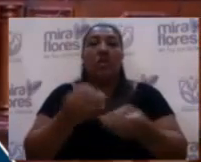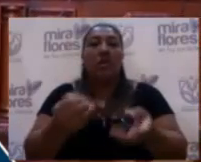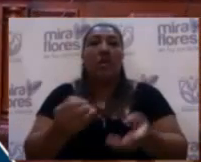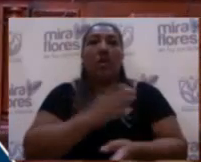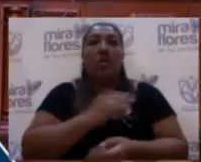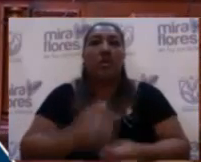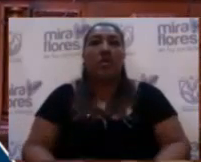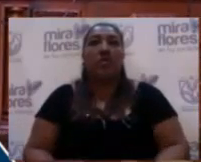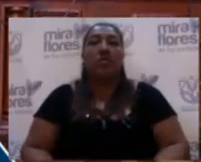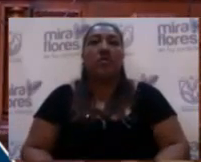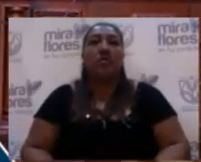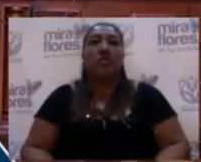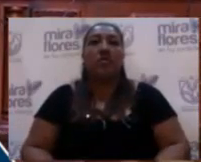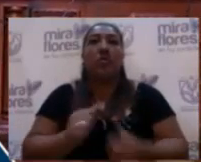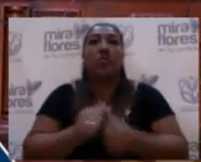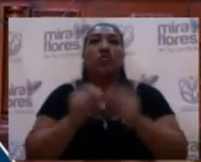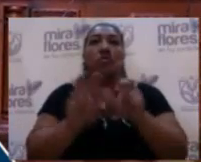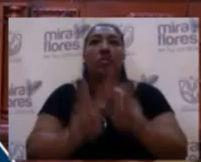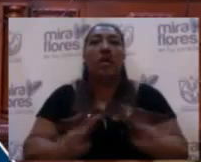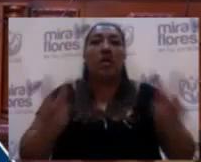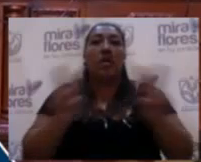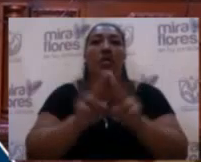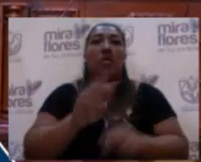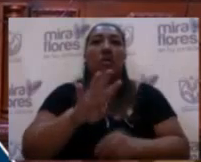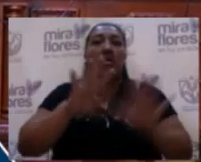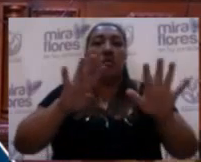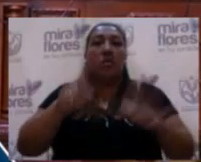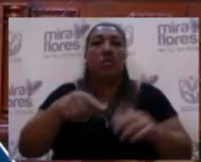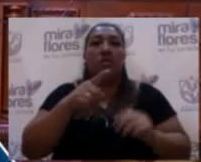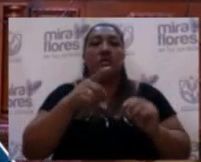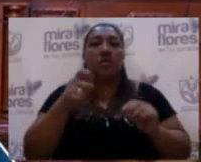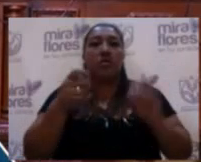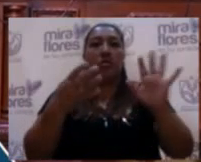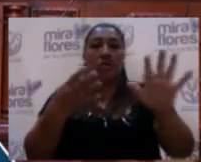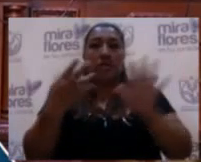bienes RAE, cuyo valor asciende a